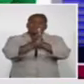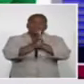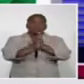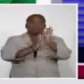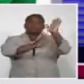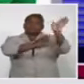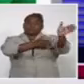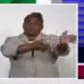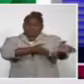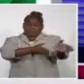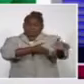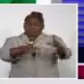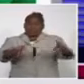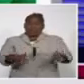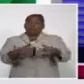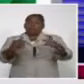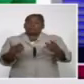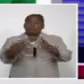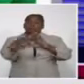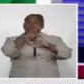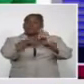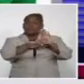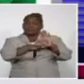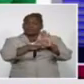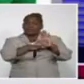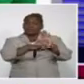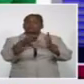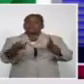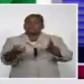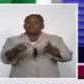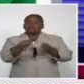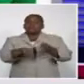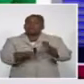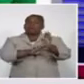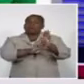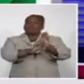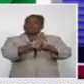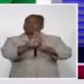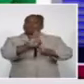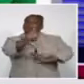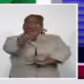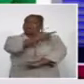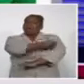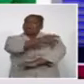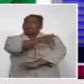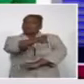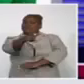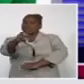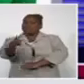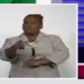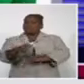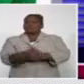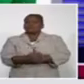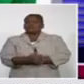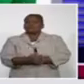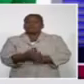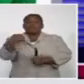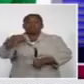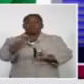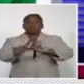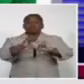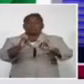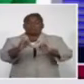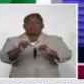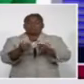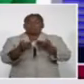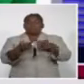cumplimiento de las medidas. Vamos avanzando con la vacunación, ayer se dio una información, pero nos queda